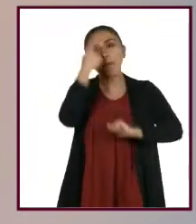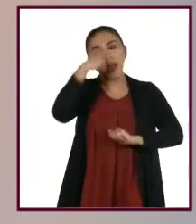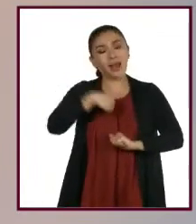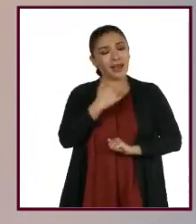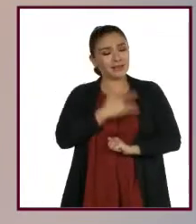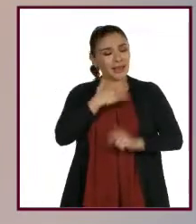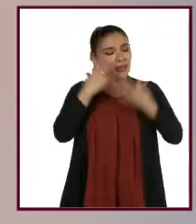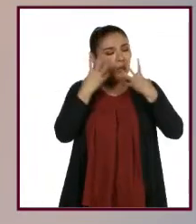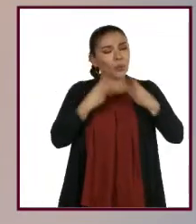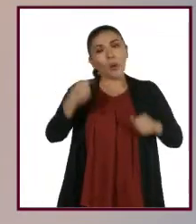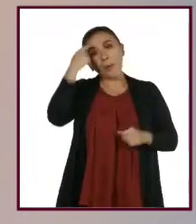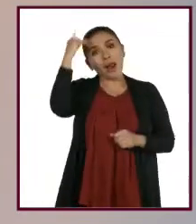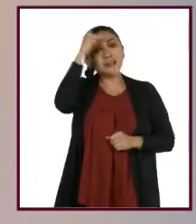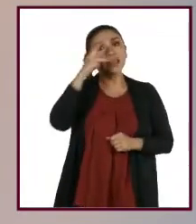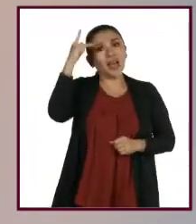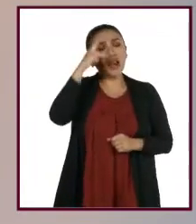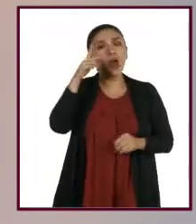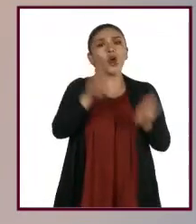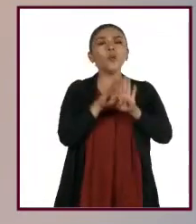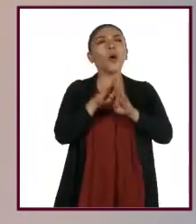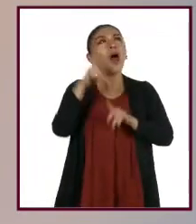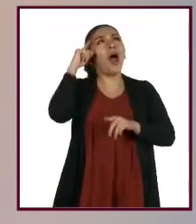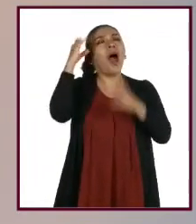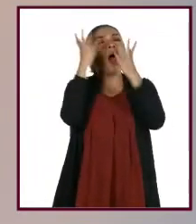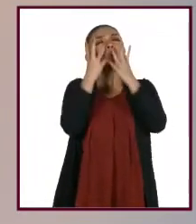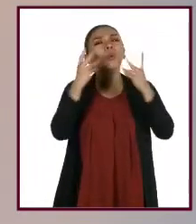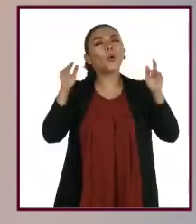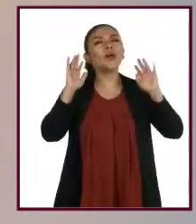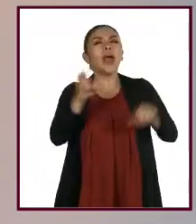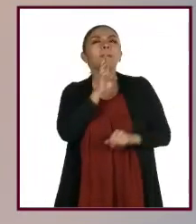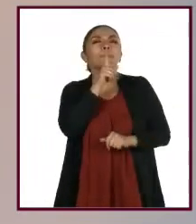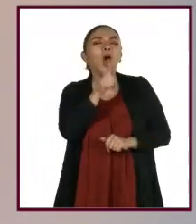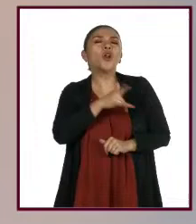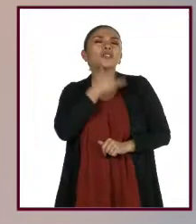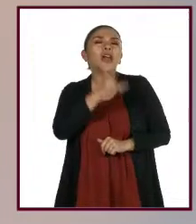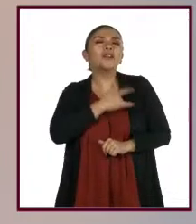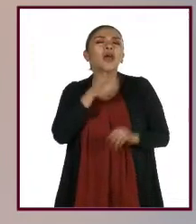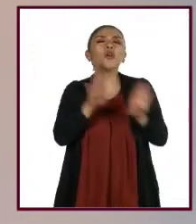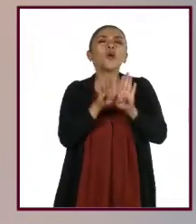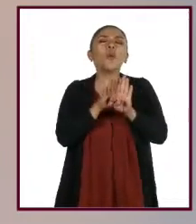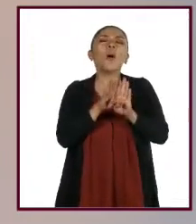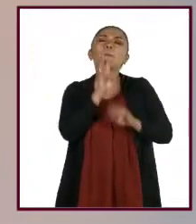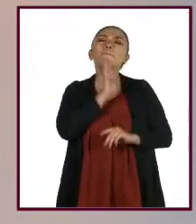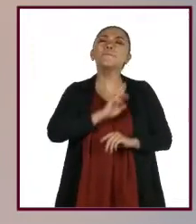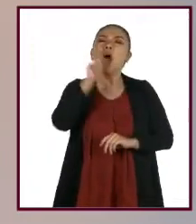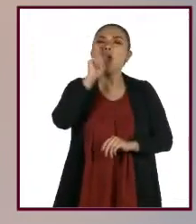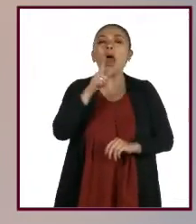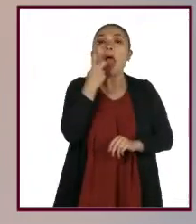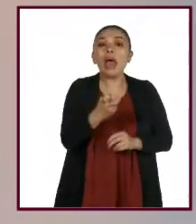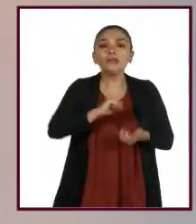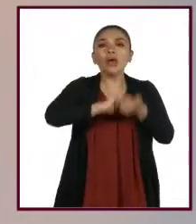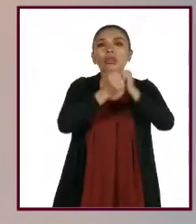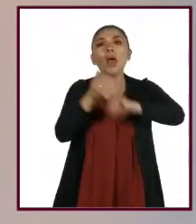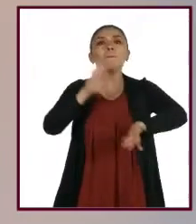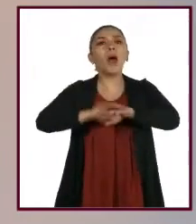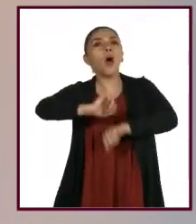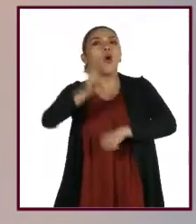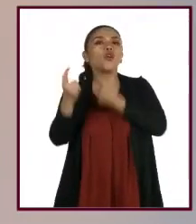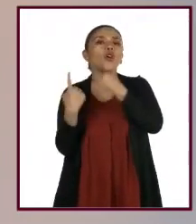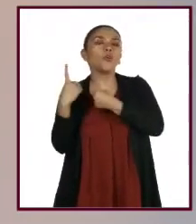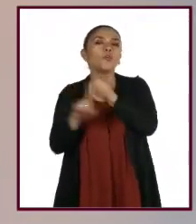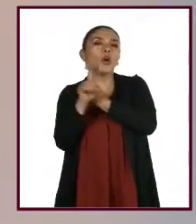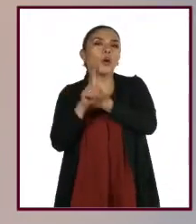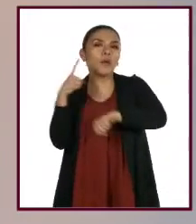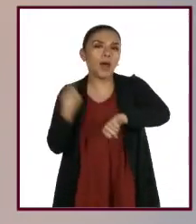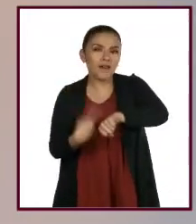en un estado psíquico, es decir, un estado mental que nos genere algún tipo de patología o de enfermedad. Y